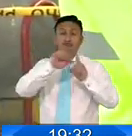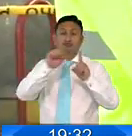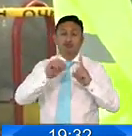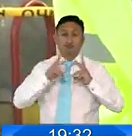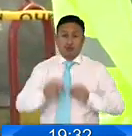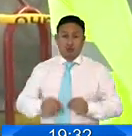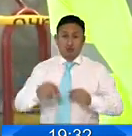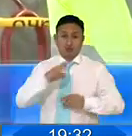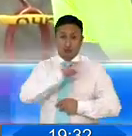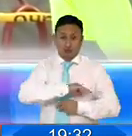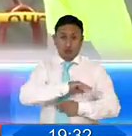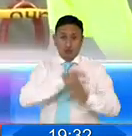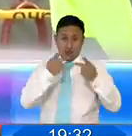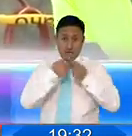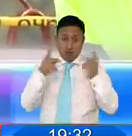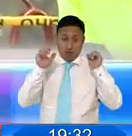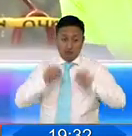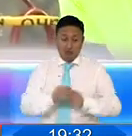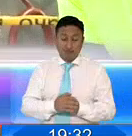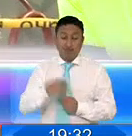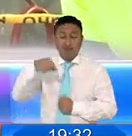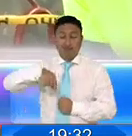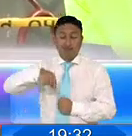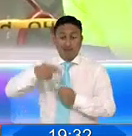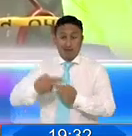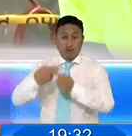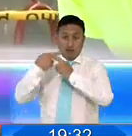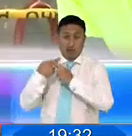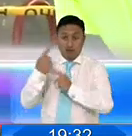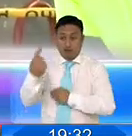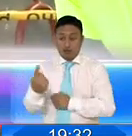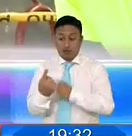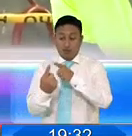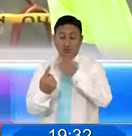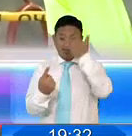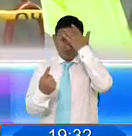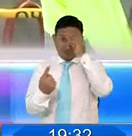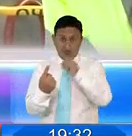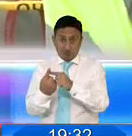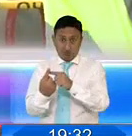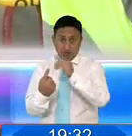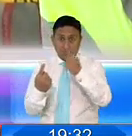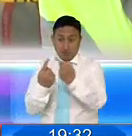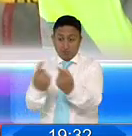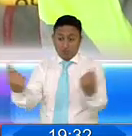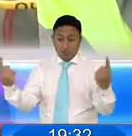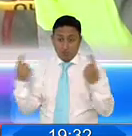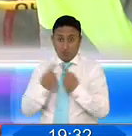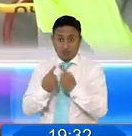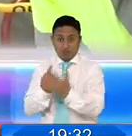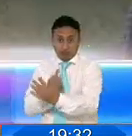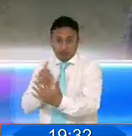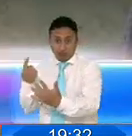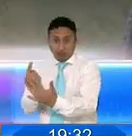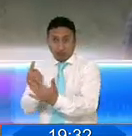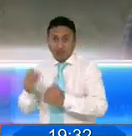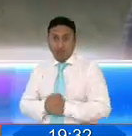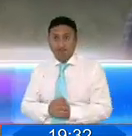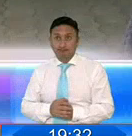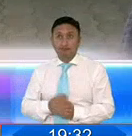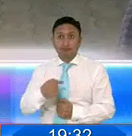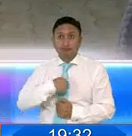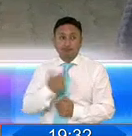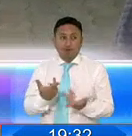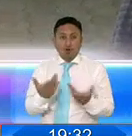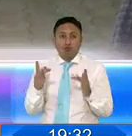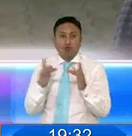y público se encarga de armar el cerco epidemiológico cuando se presenta un resultado positivo en alguna de las pruebas. Cuando no tenemos